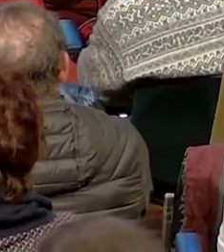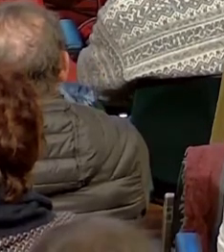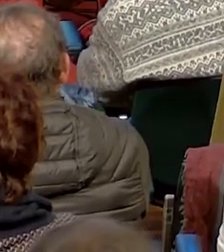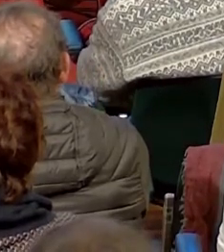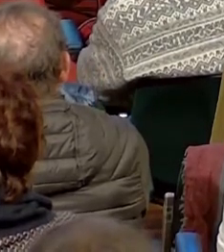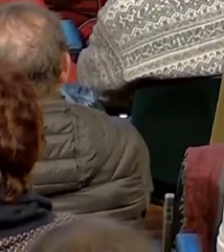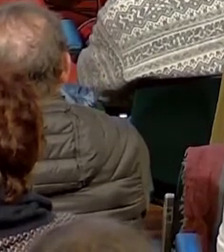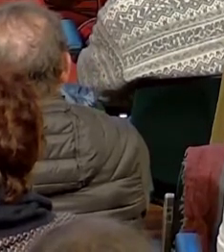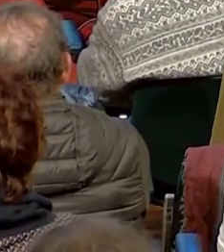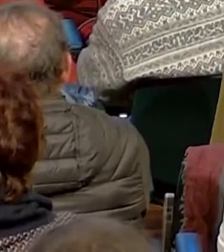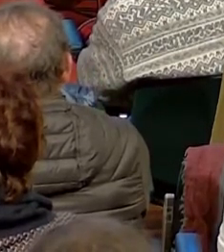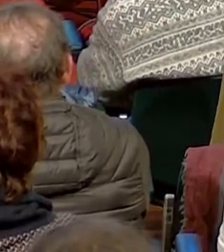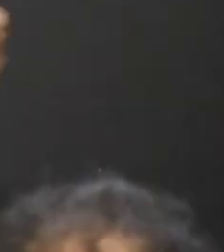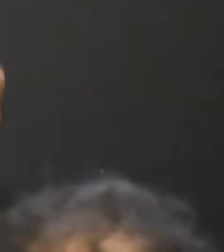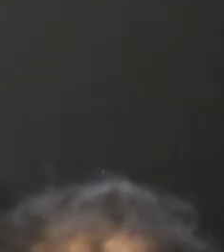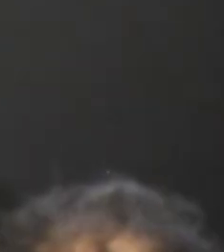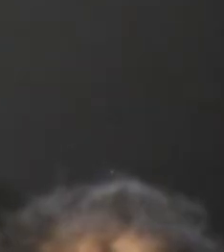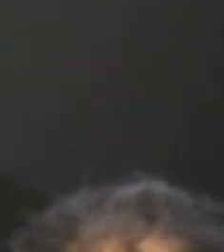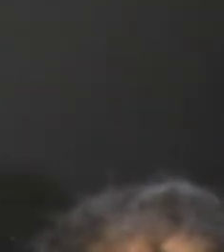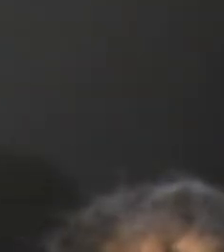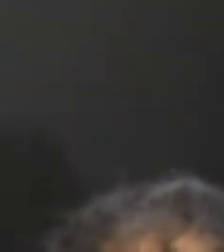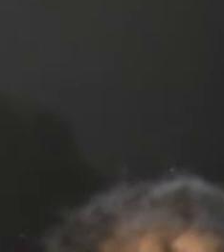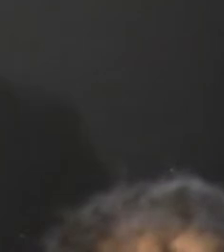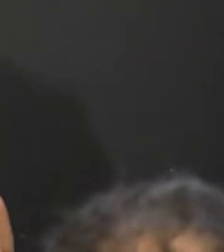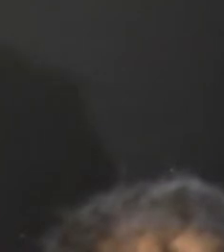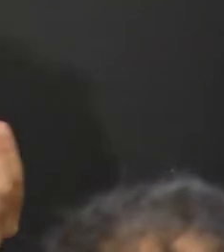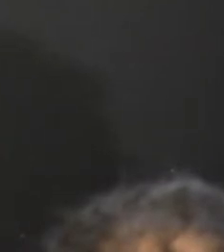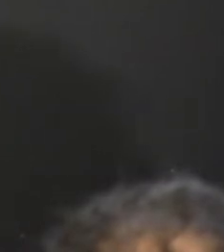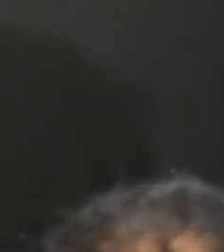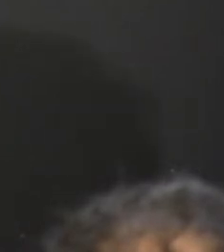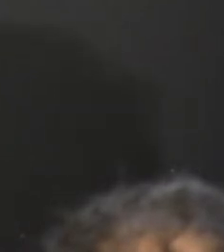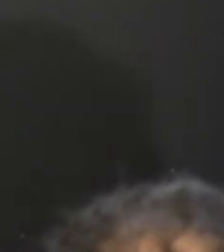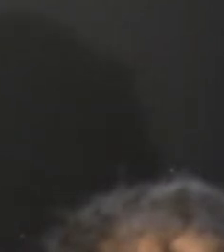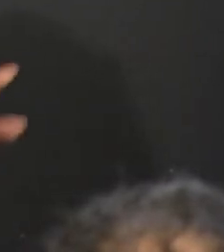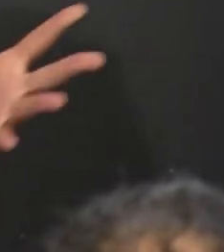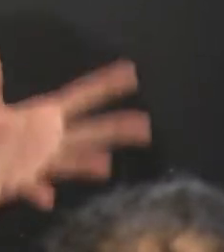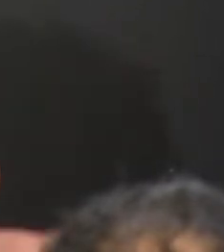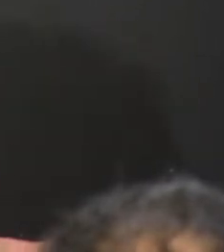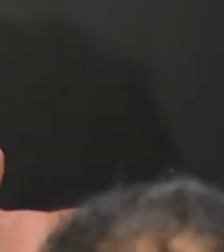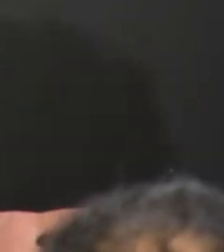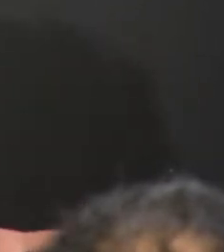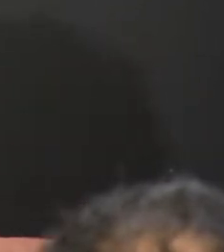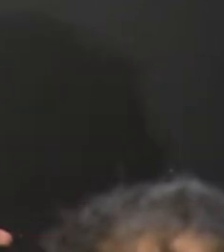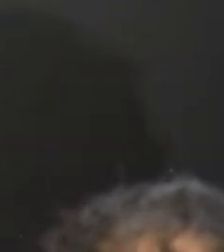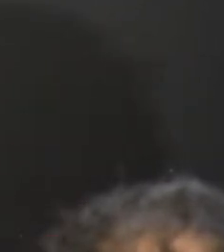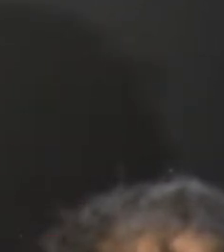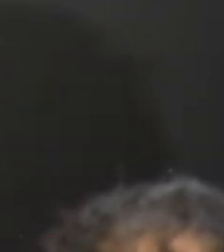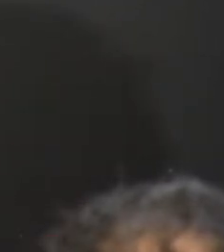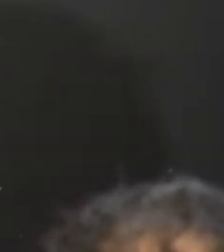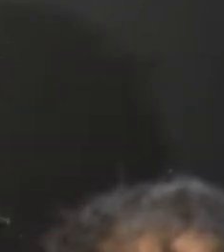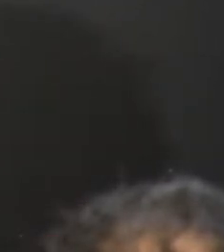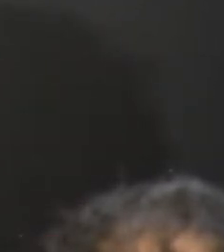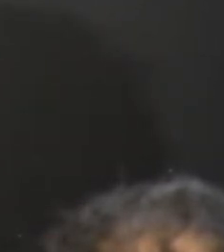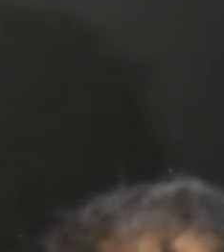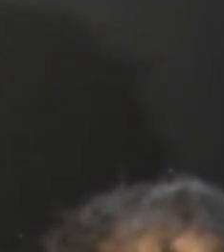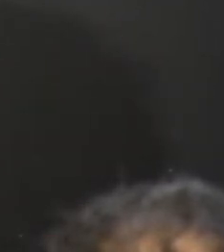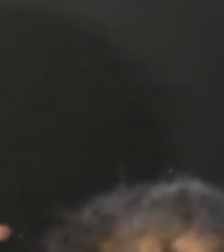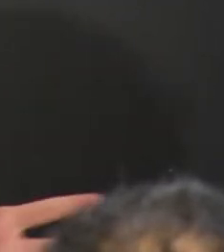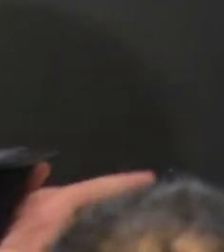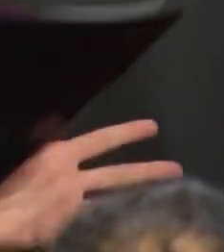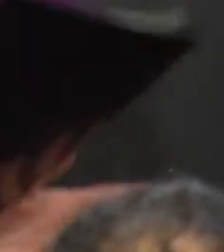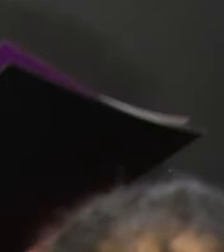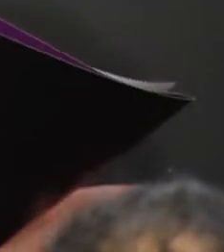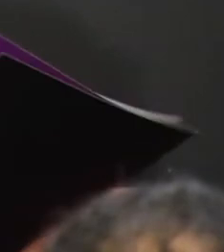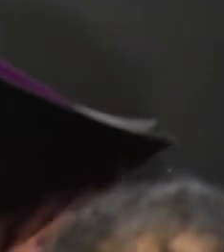sentir do que significan os nacionalismos, tendo en conta toda a demonización a que se viron sometidos, bueno,